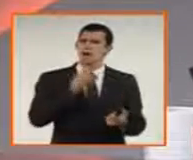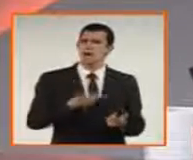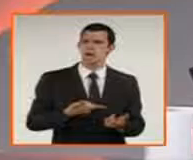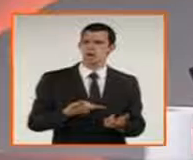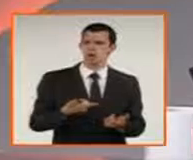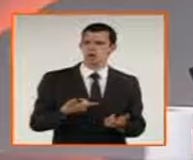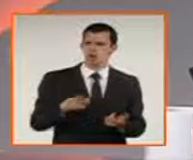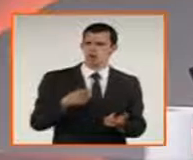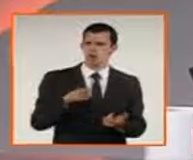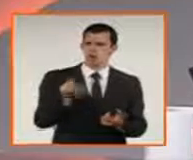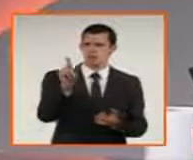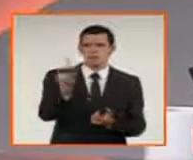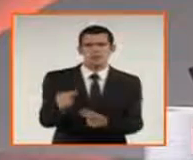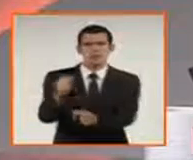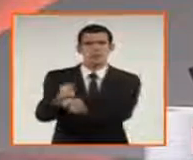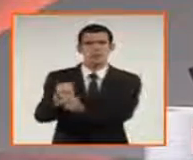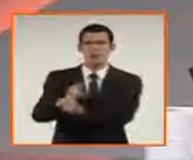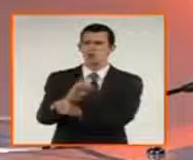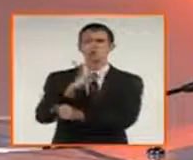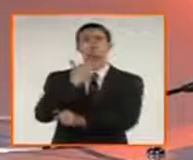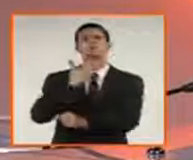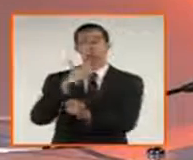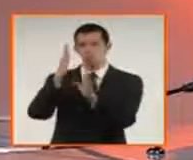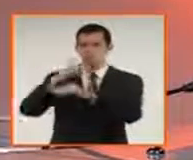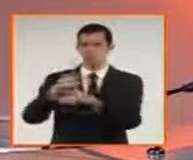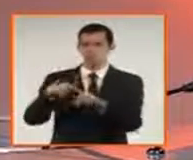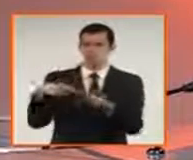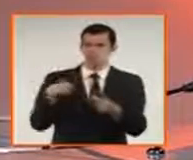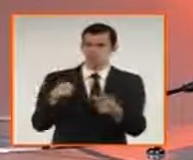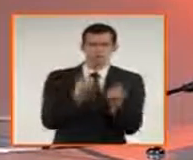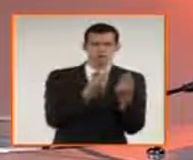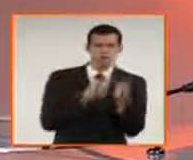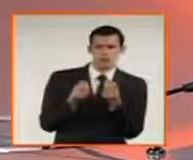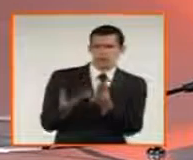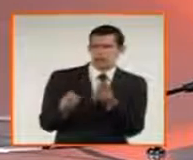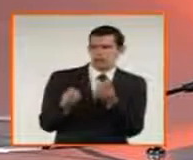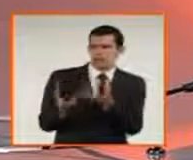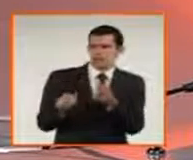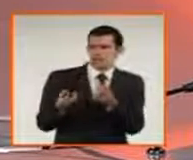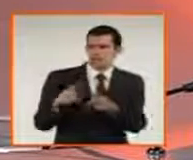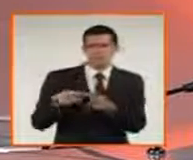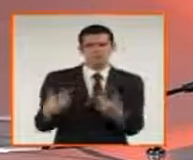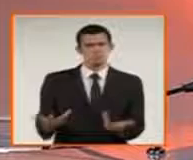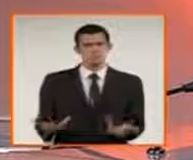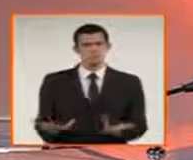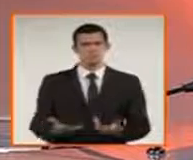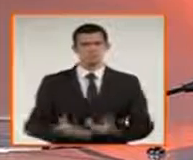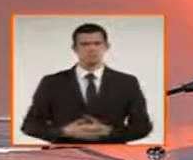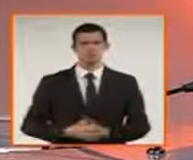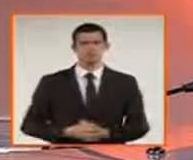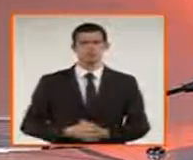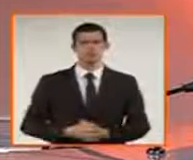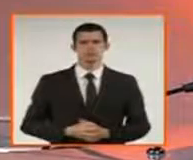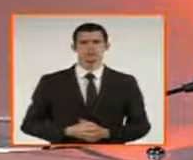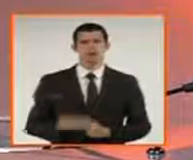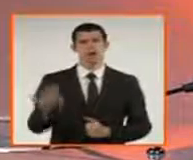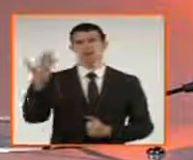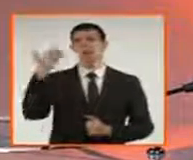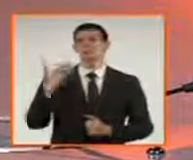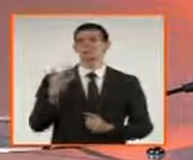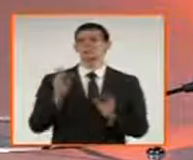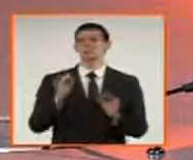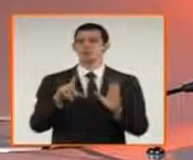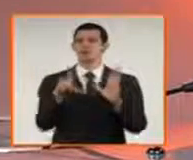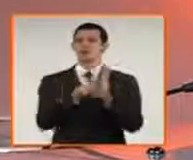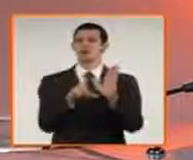por ejemplo? Claro. Y cuando hablaba de las cosas para que el derecho parecía no ver el concebido,